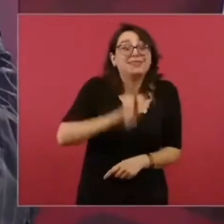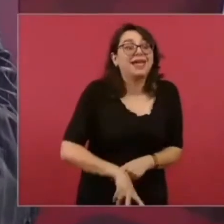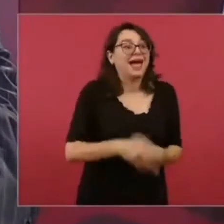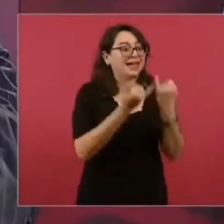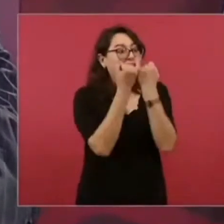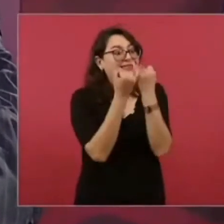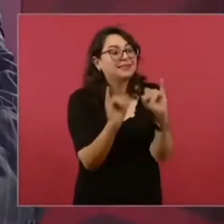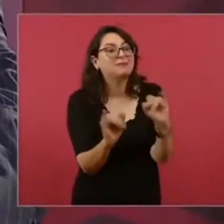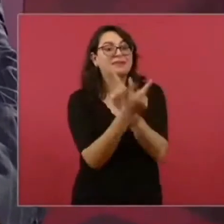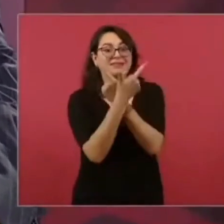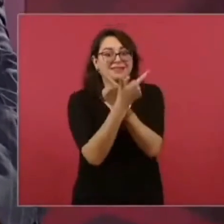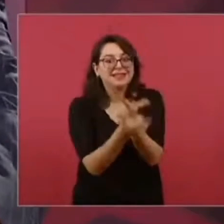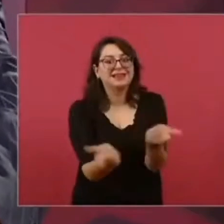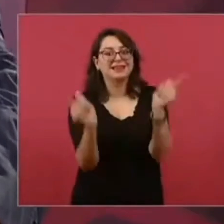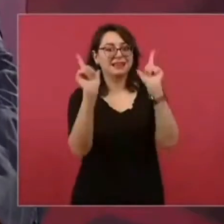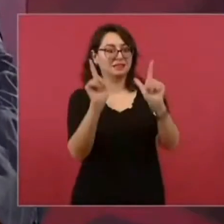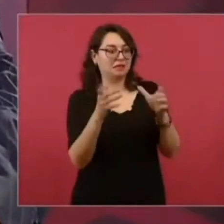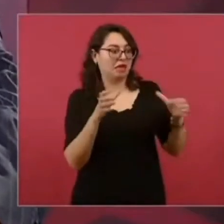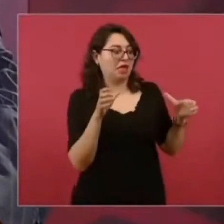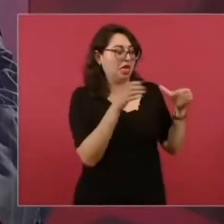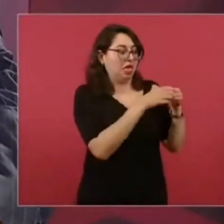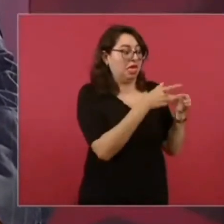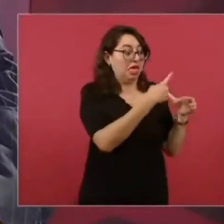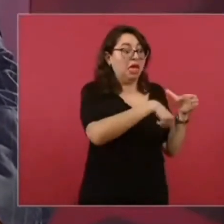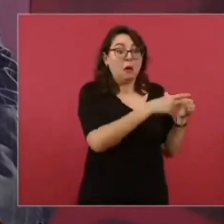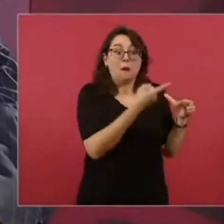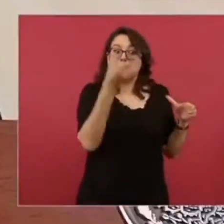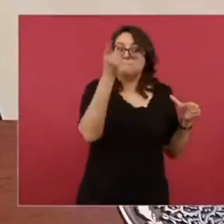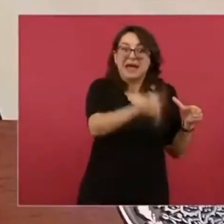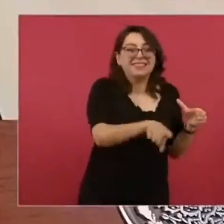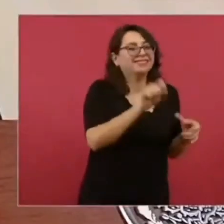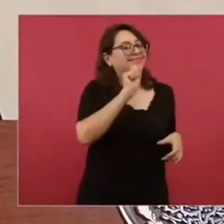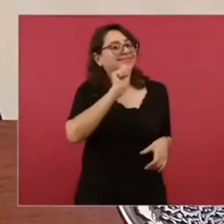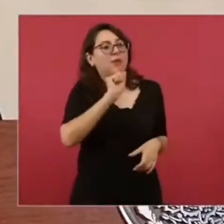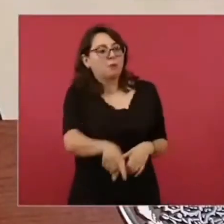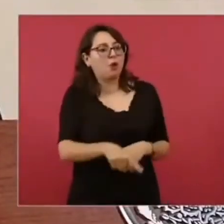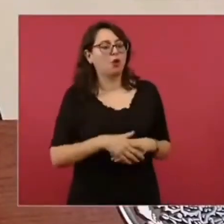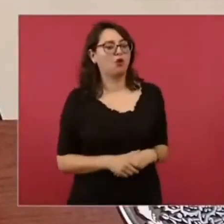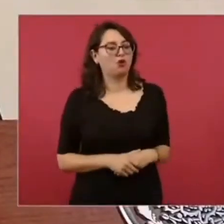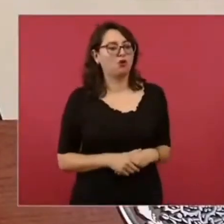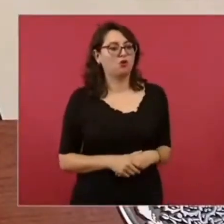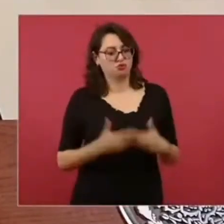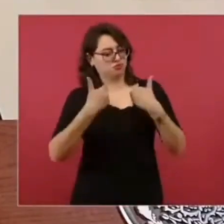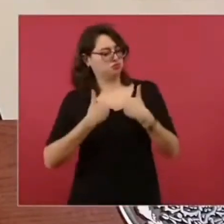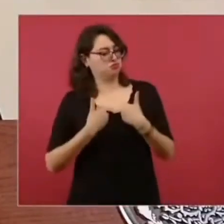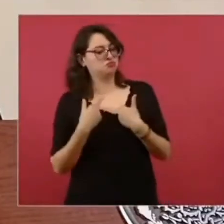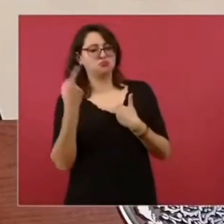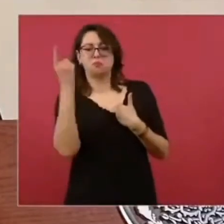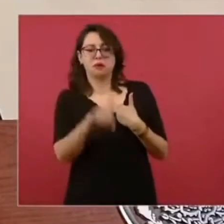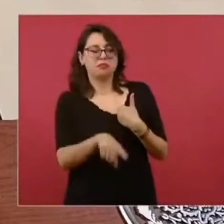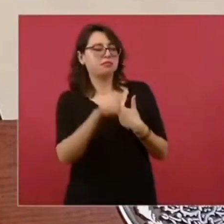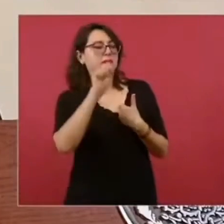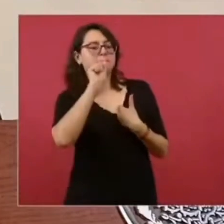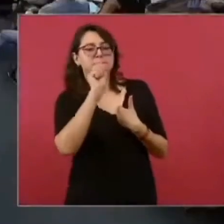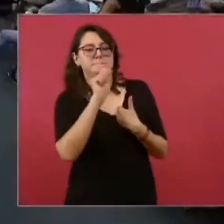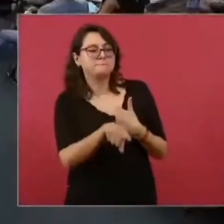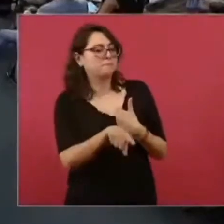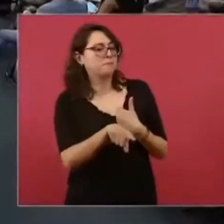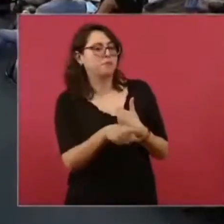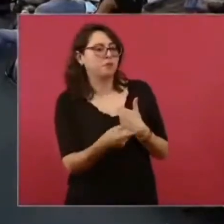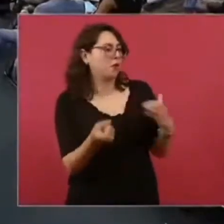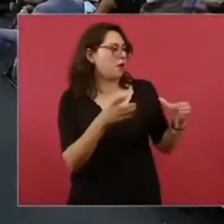de oligarcas como era antes el INE, al servicio de Claudio X